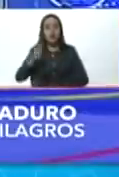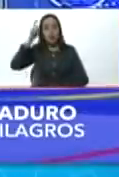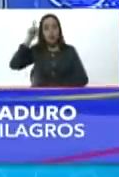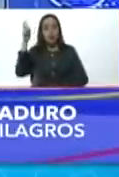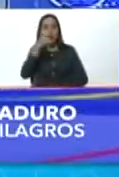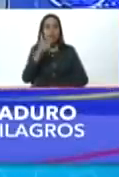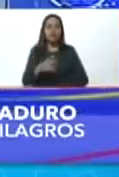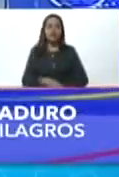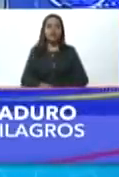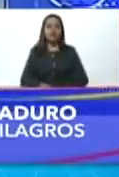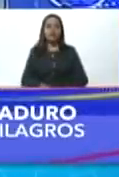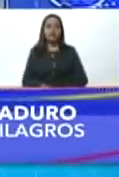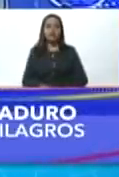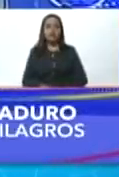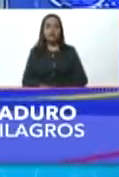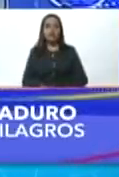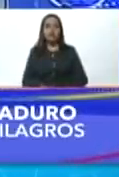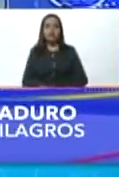José Vázquez,